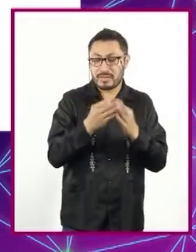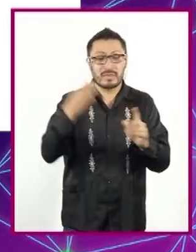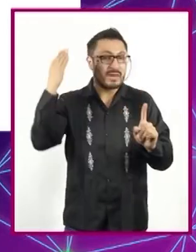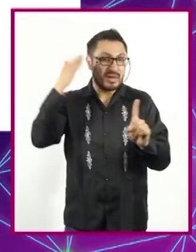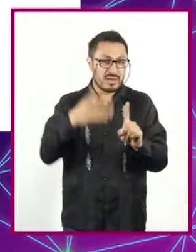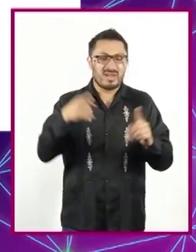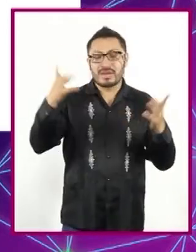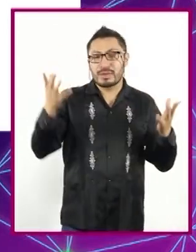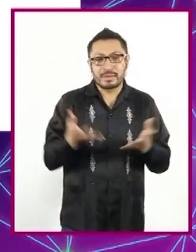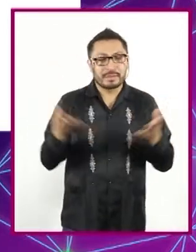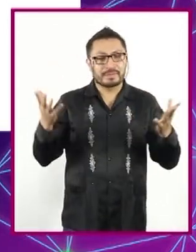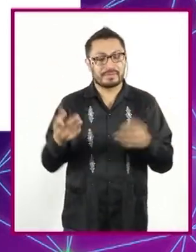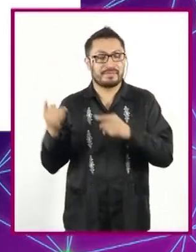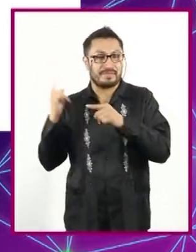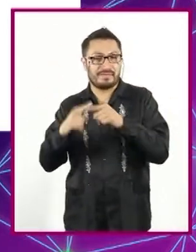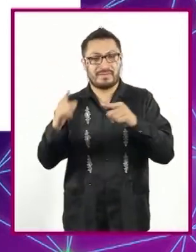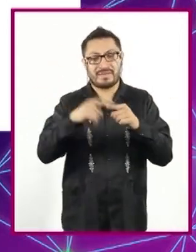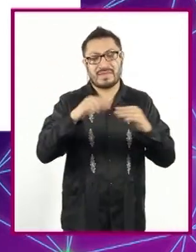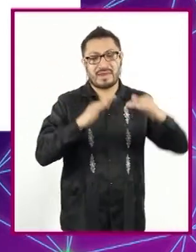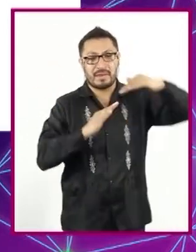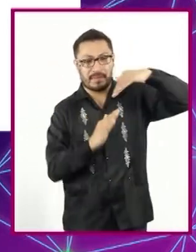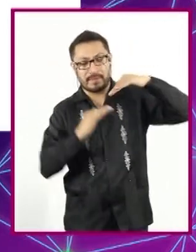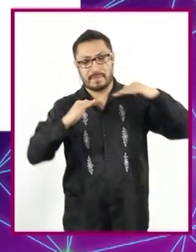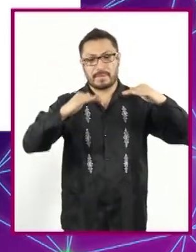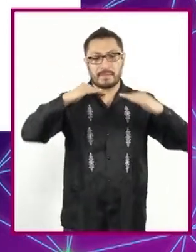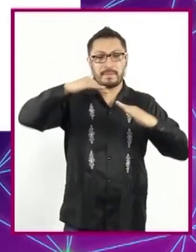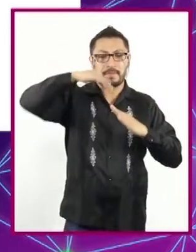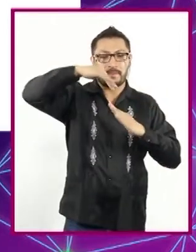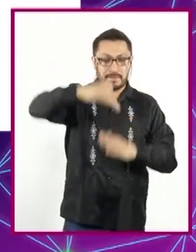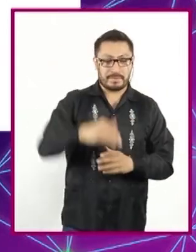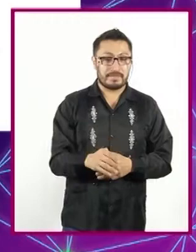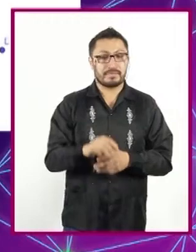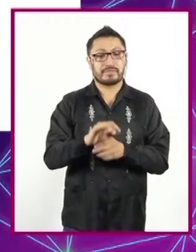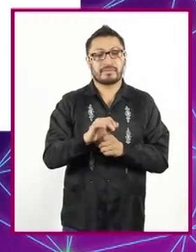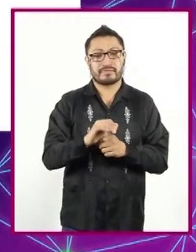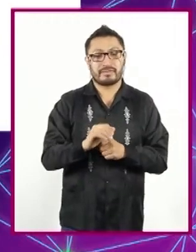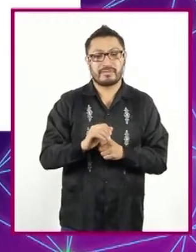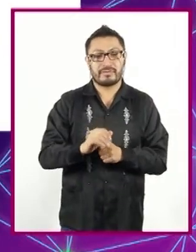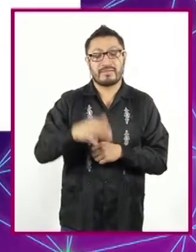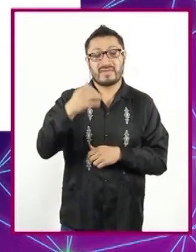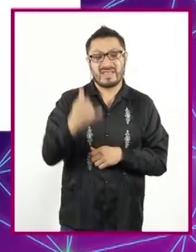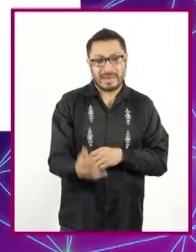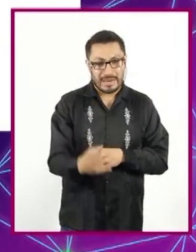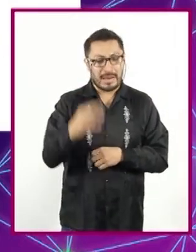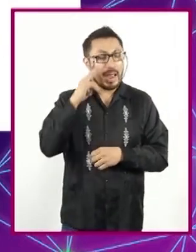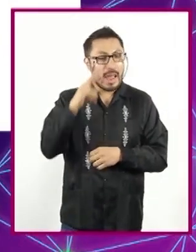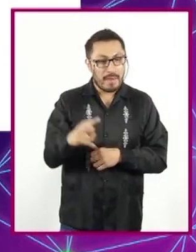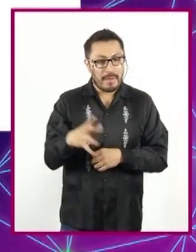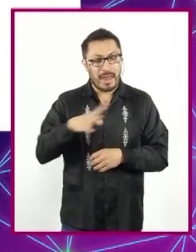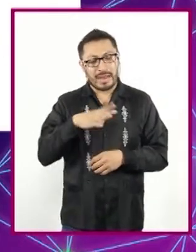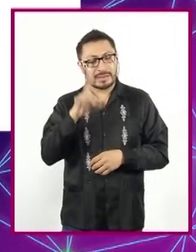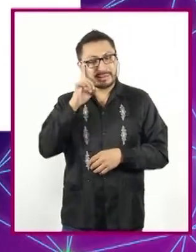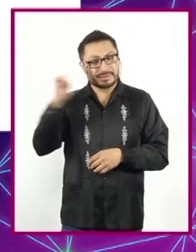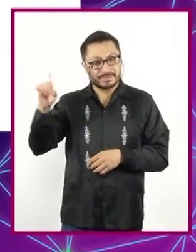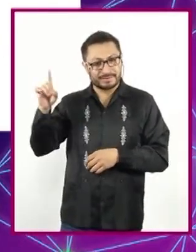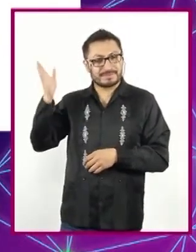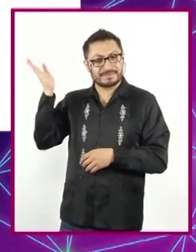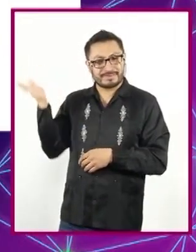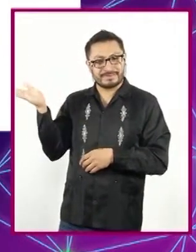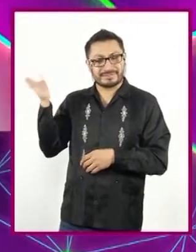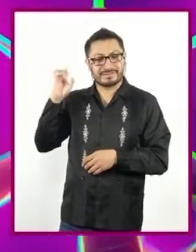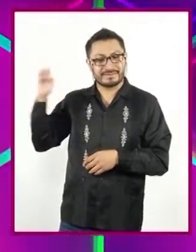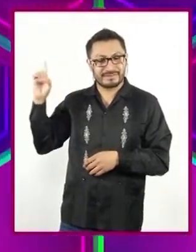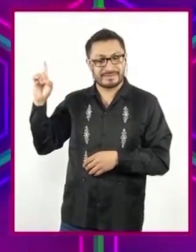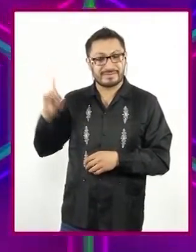que se realicen distintos cortes. Y la sección generada que observa del lado derecho de la pantalla.